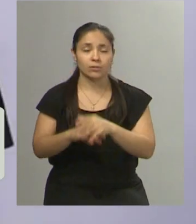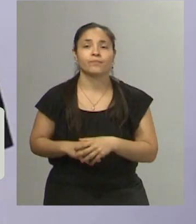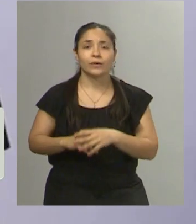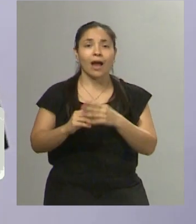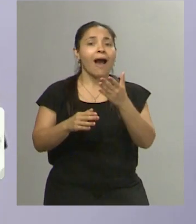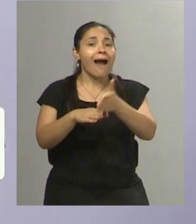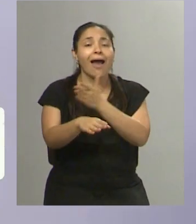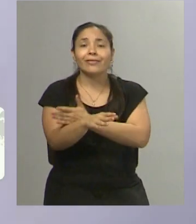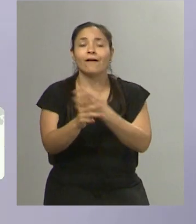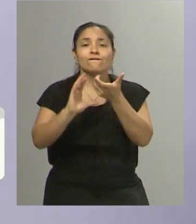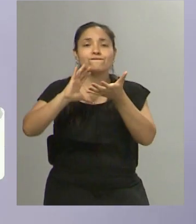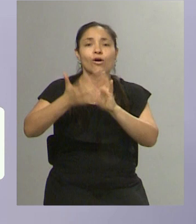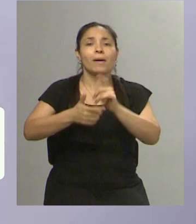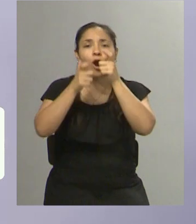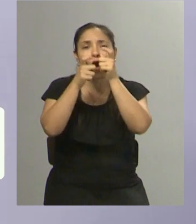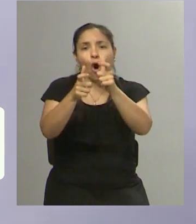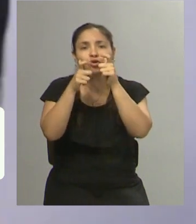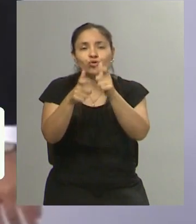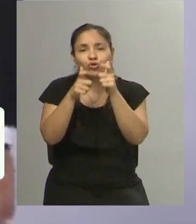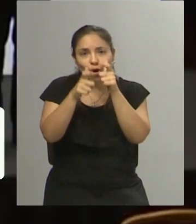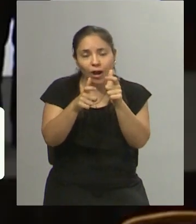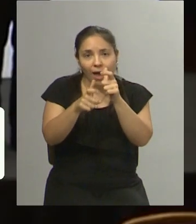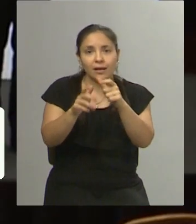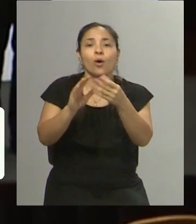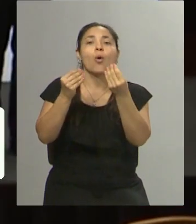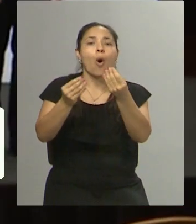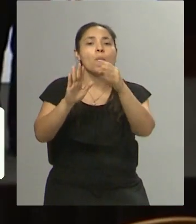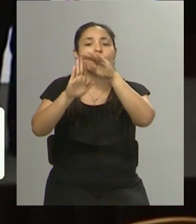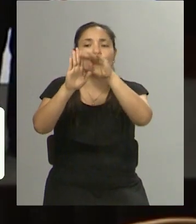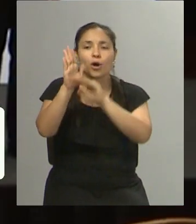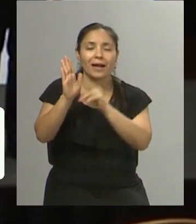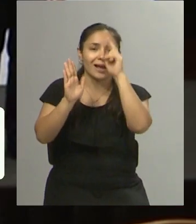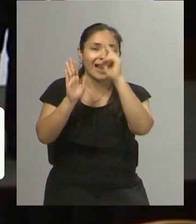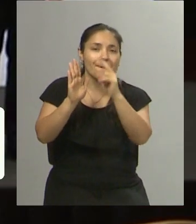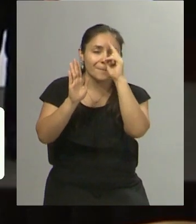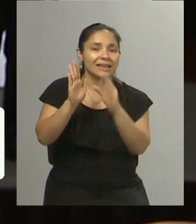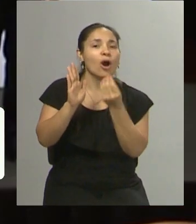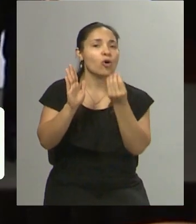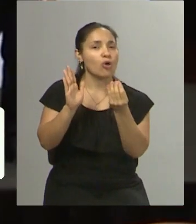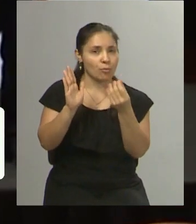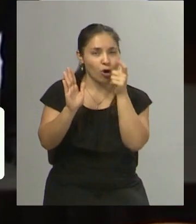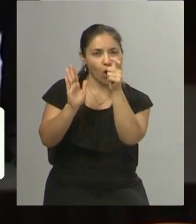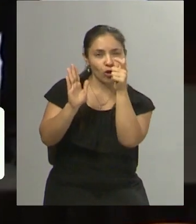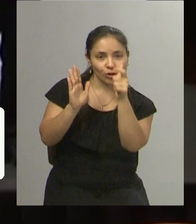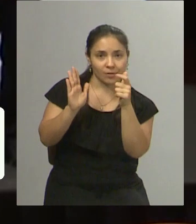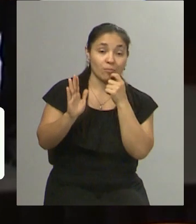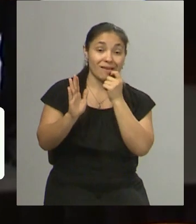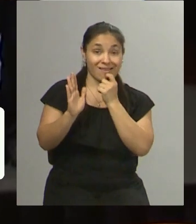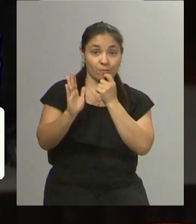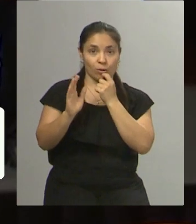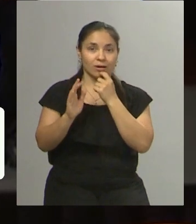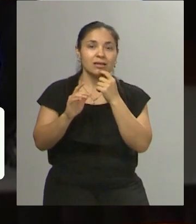de controlar el cumplimiento de las reglas de juego. Es decir, si de alguna manera no hay una especie de